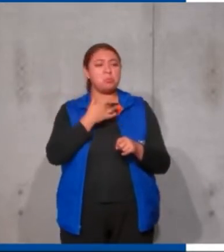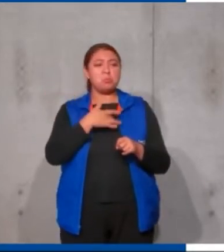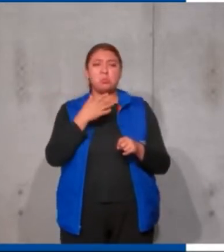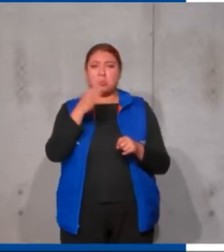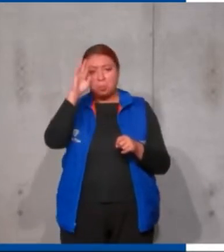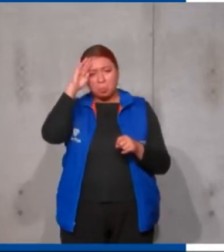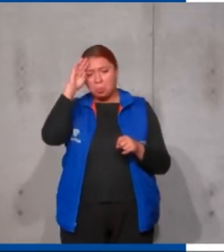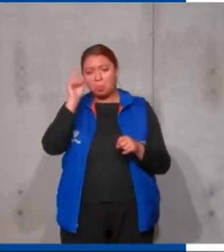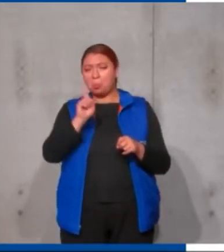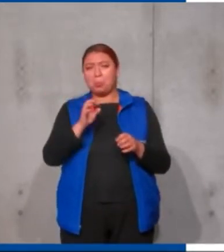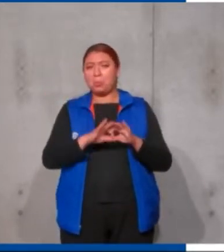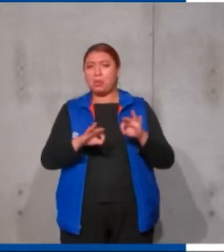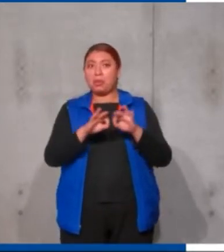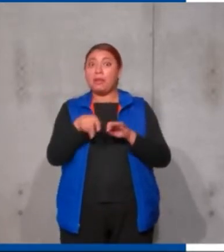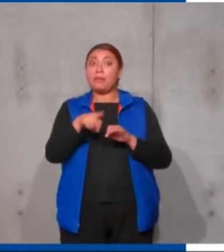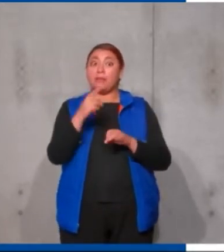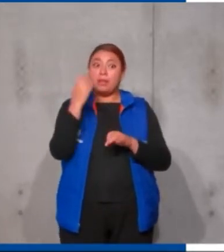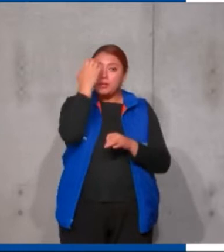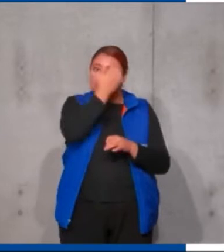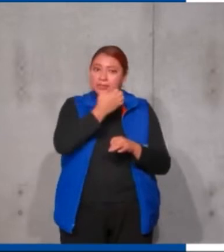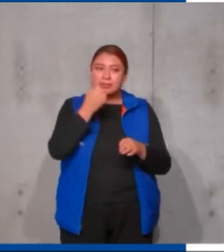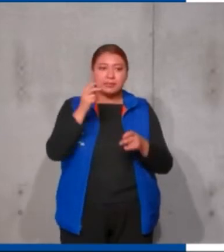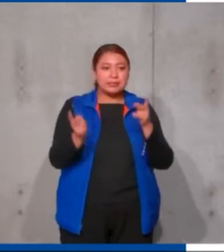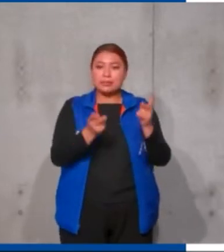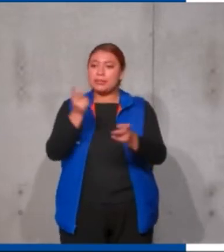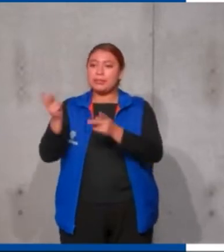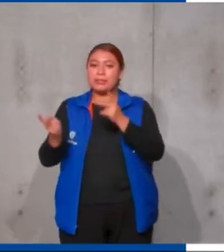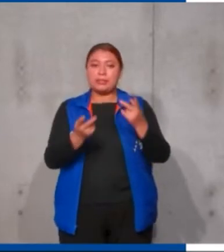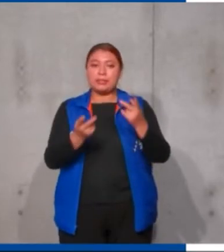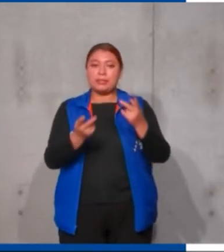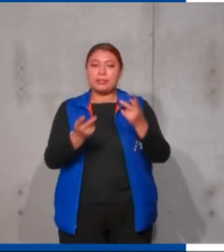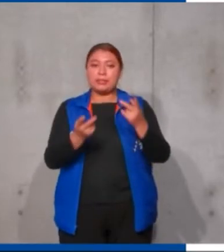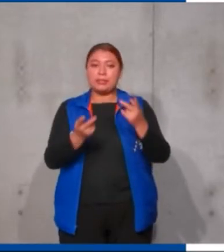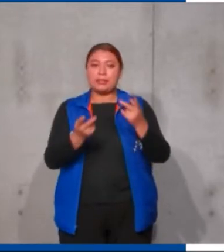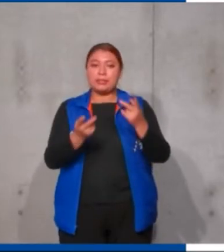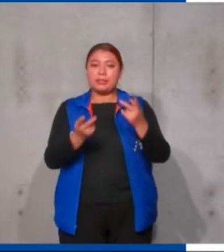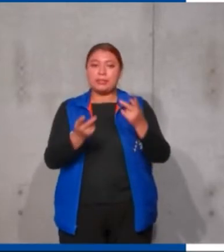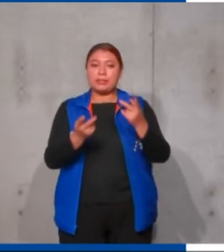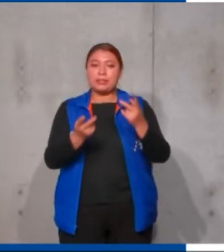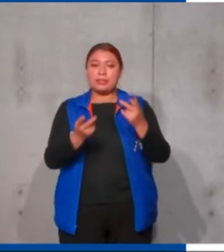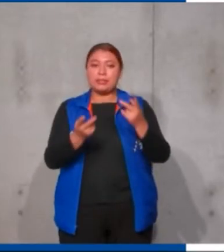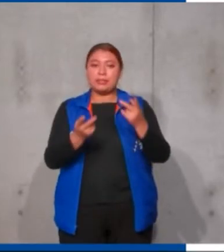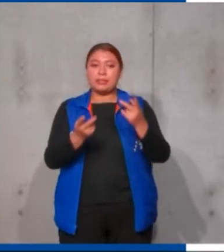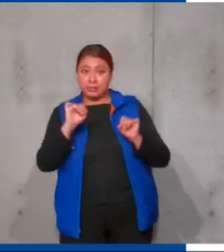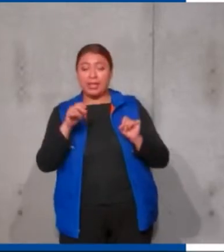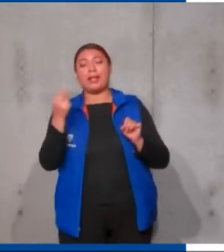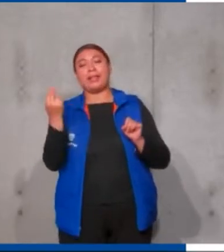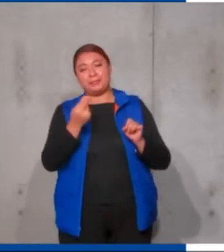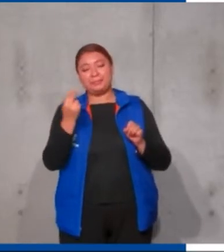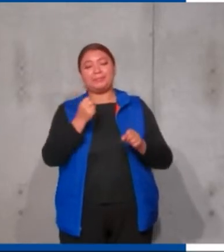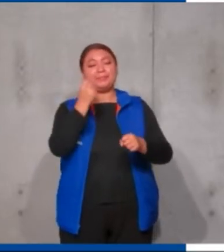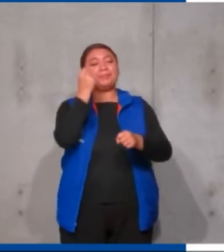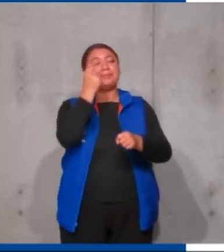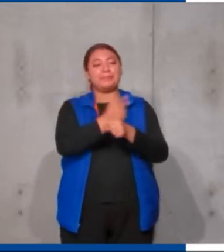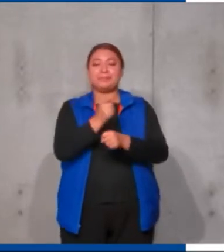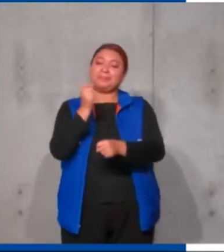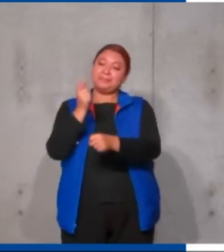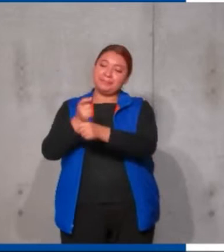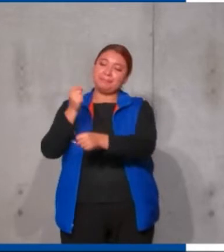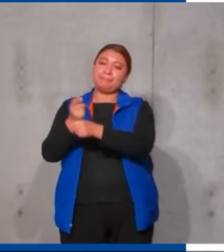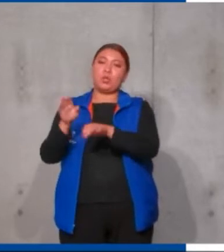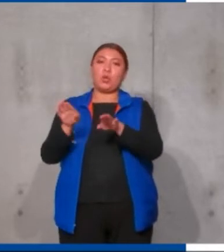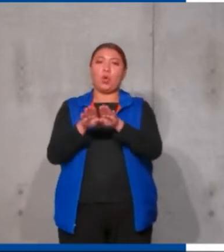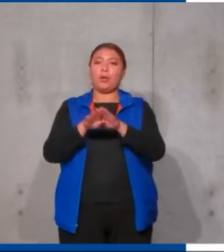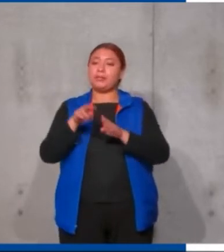y también conocer las prácticas que estamos haciendo de manera correcta y también identificar